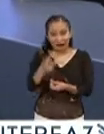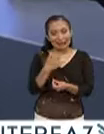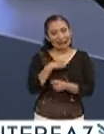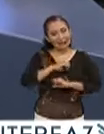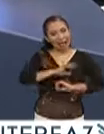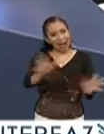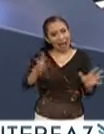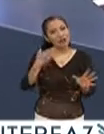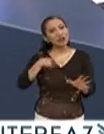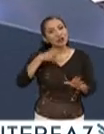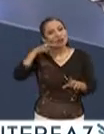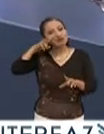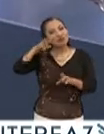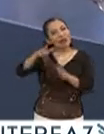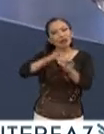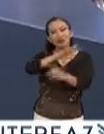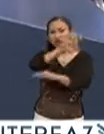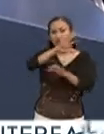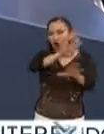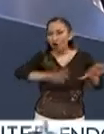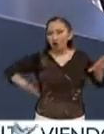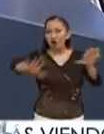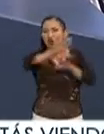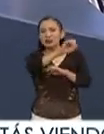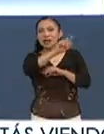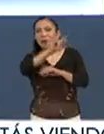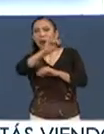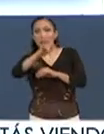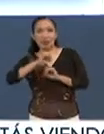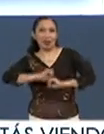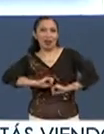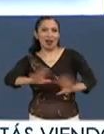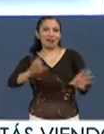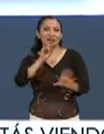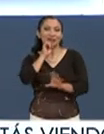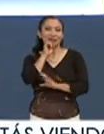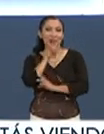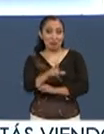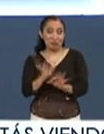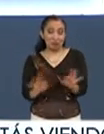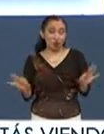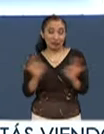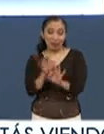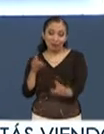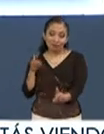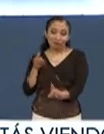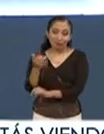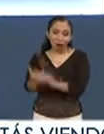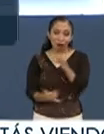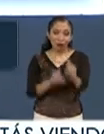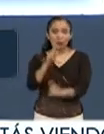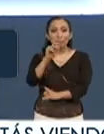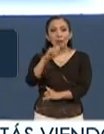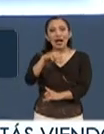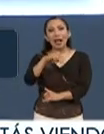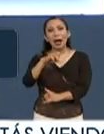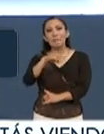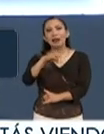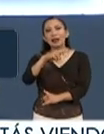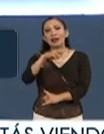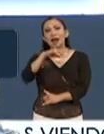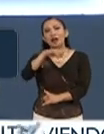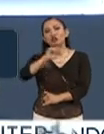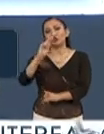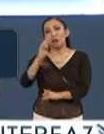así es, estamos cubriendo de todo en Sao Paulo, pero por supuesto lo importante son estos Juegos Panamericanos